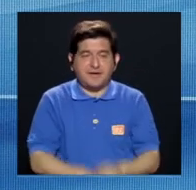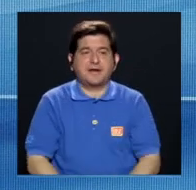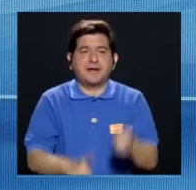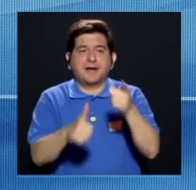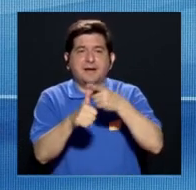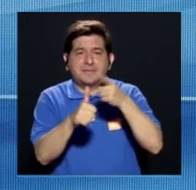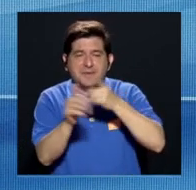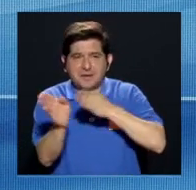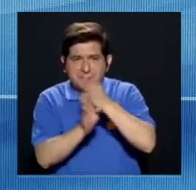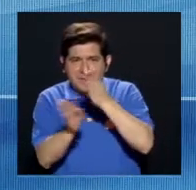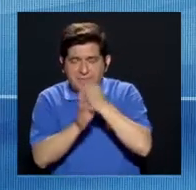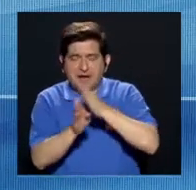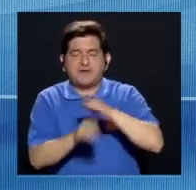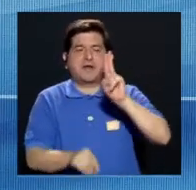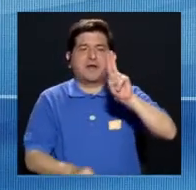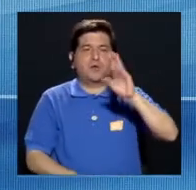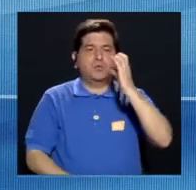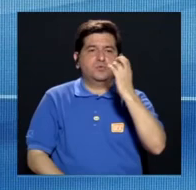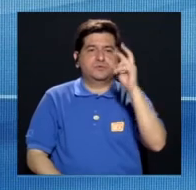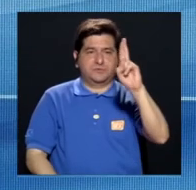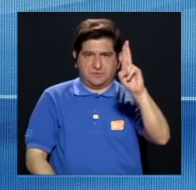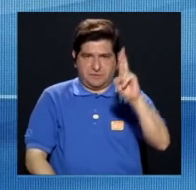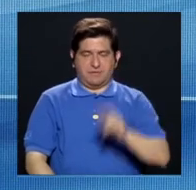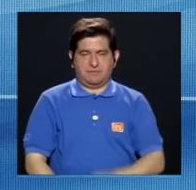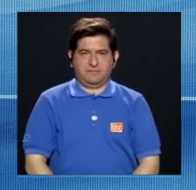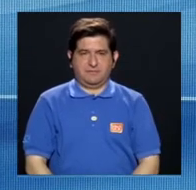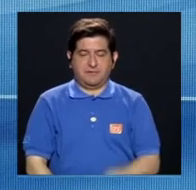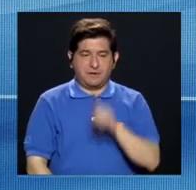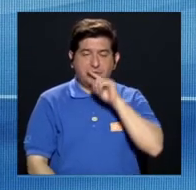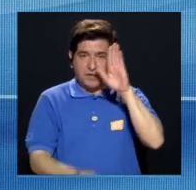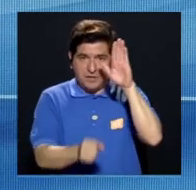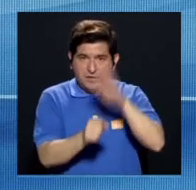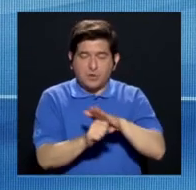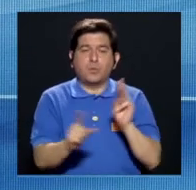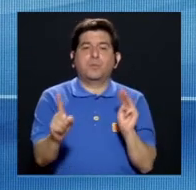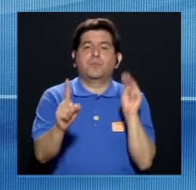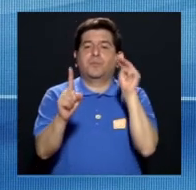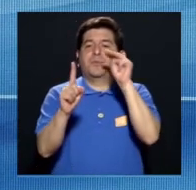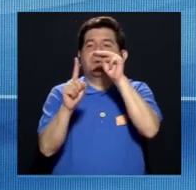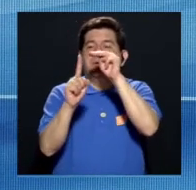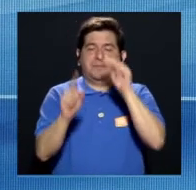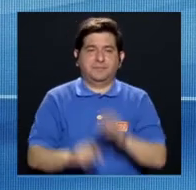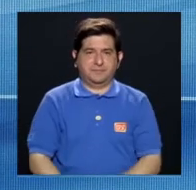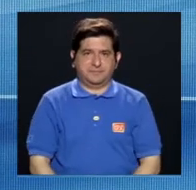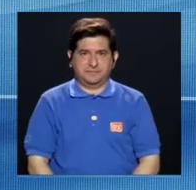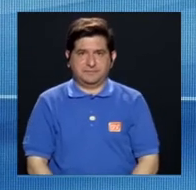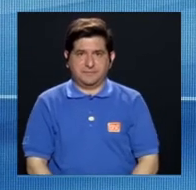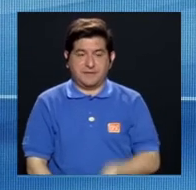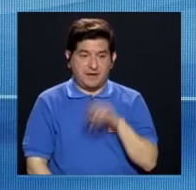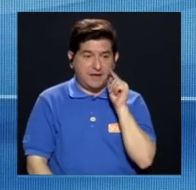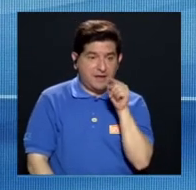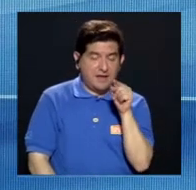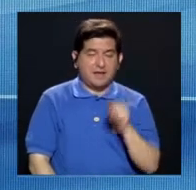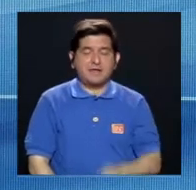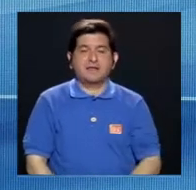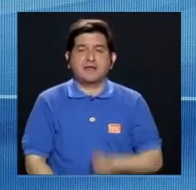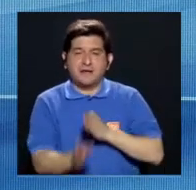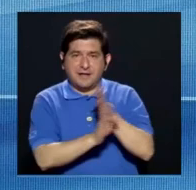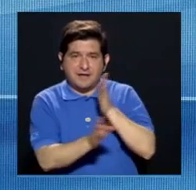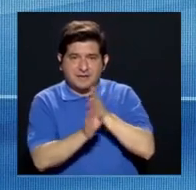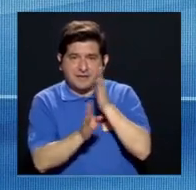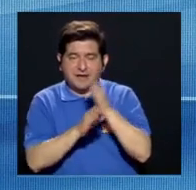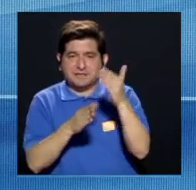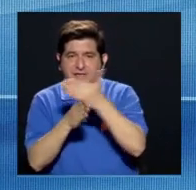esta carrera es la primera carrera de la Universidad de Costa Rica que alcanza esta meta, que se encuentra entre las